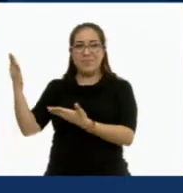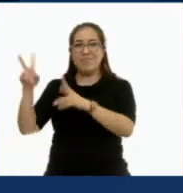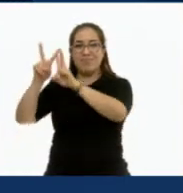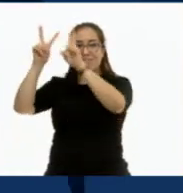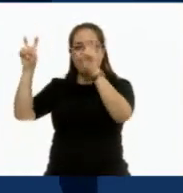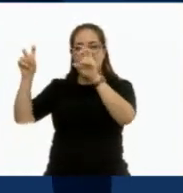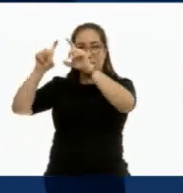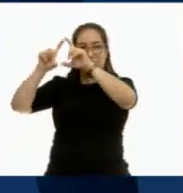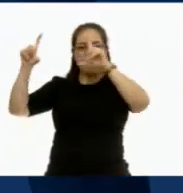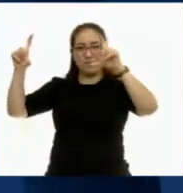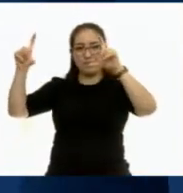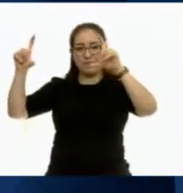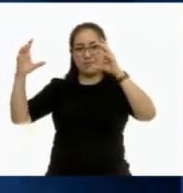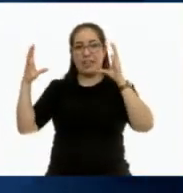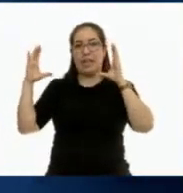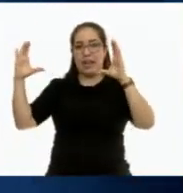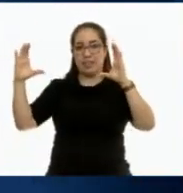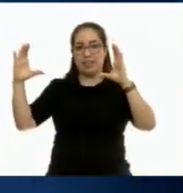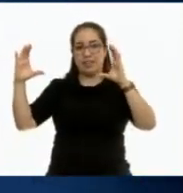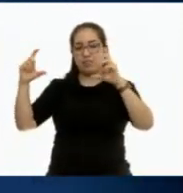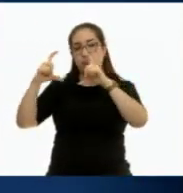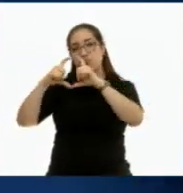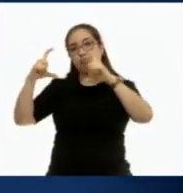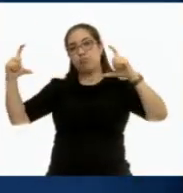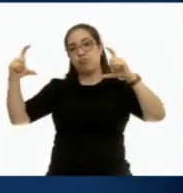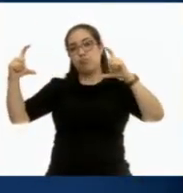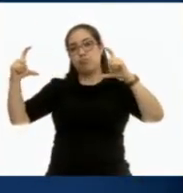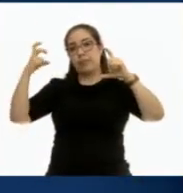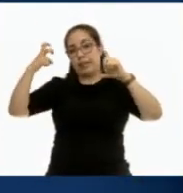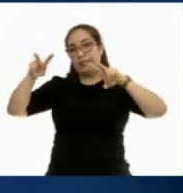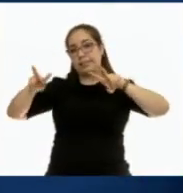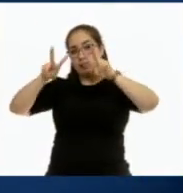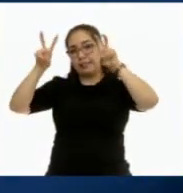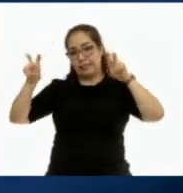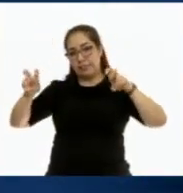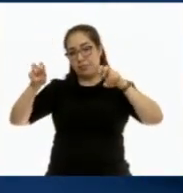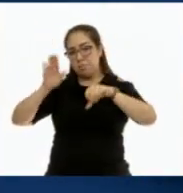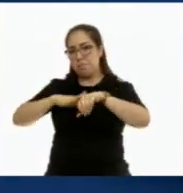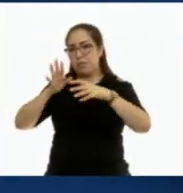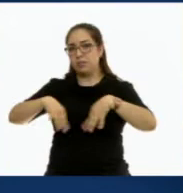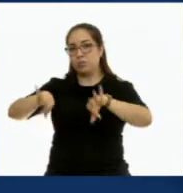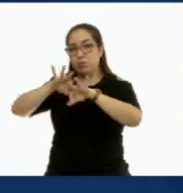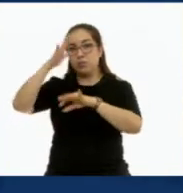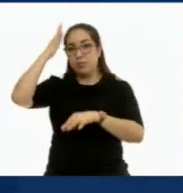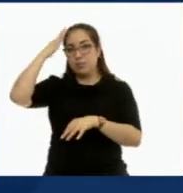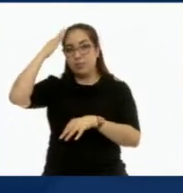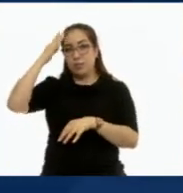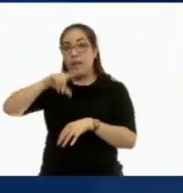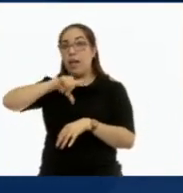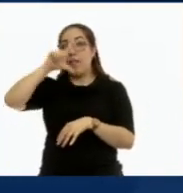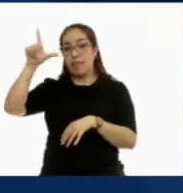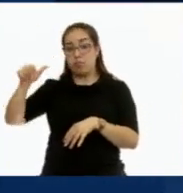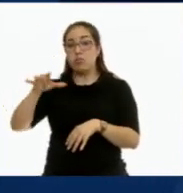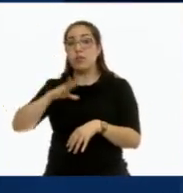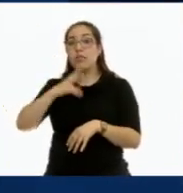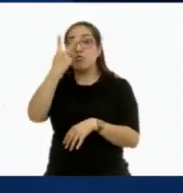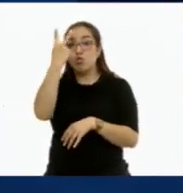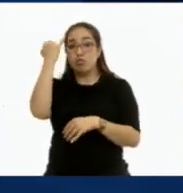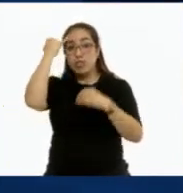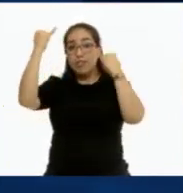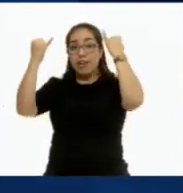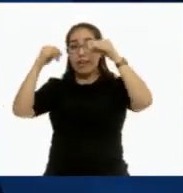está colocado en un óvalo y lo resaltamos ahí, está remarcado. Después se desprenden dos